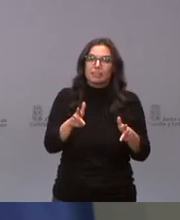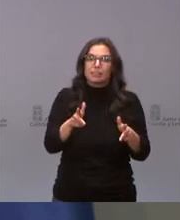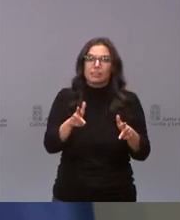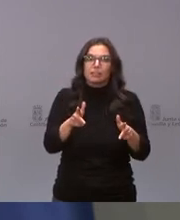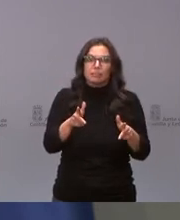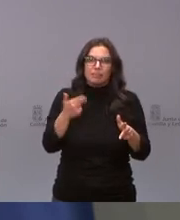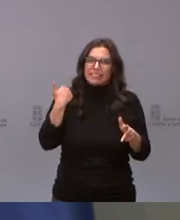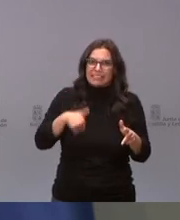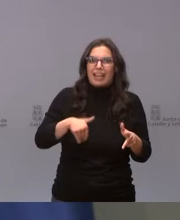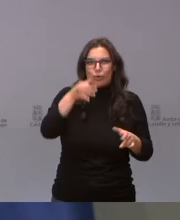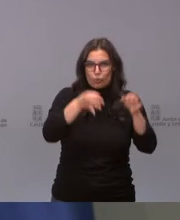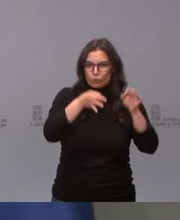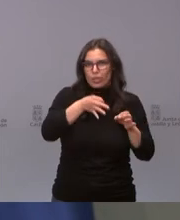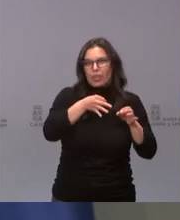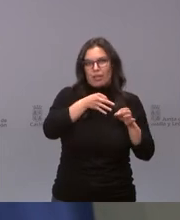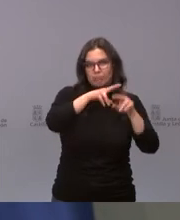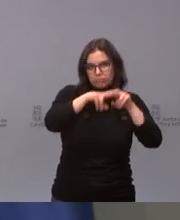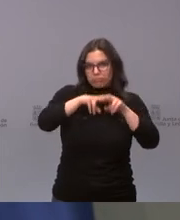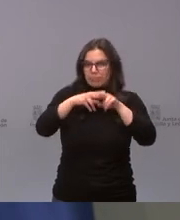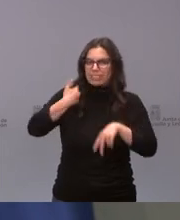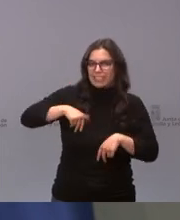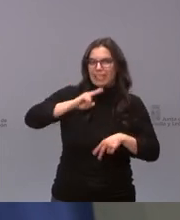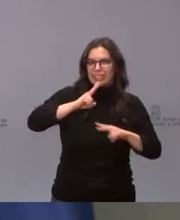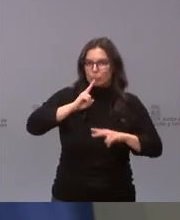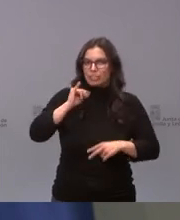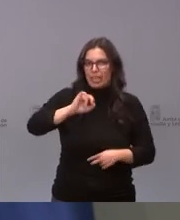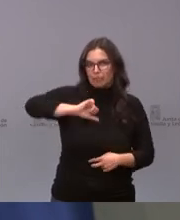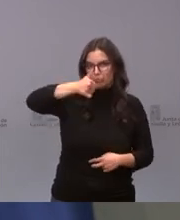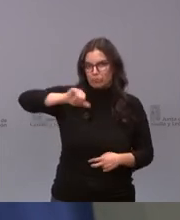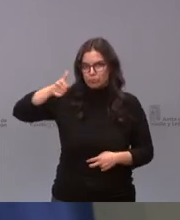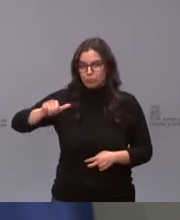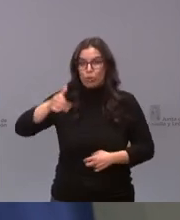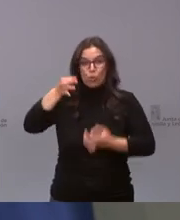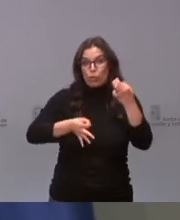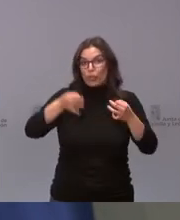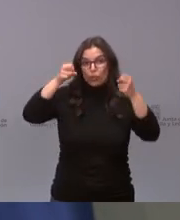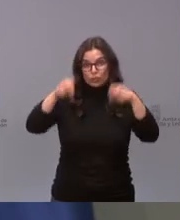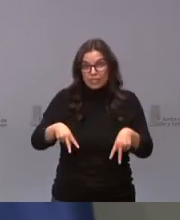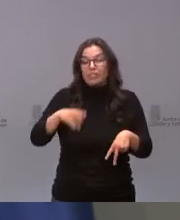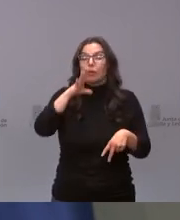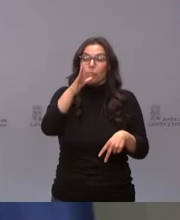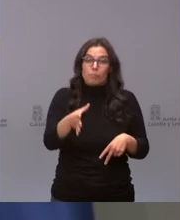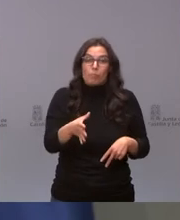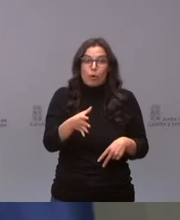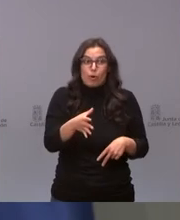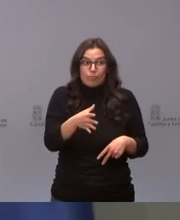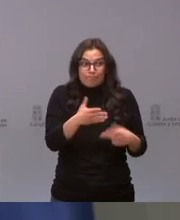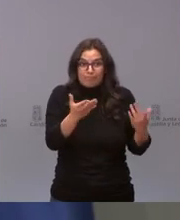justicia y se ha juzgado. Vamos, no se ha juzgado porque es que no se ha visto causa.